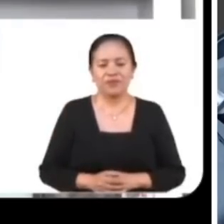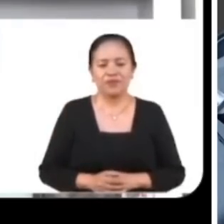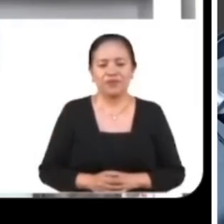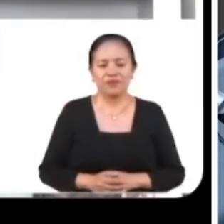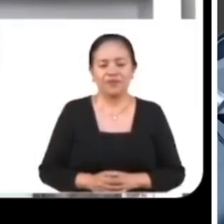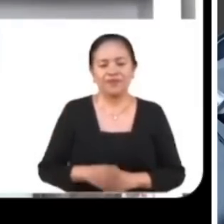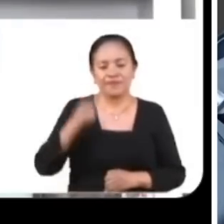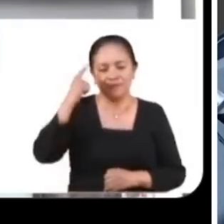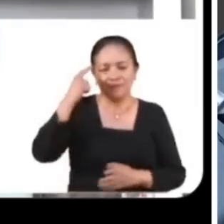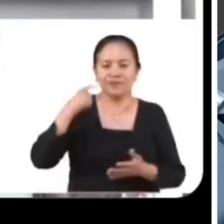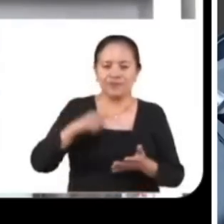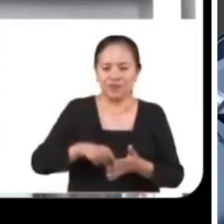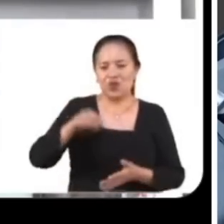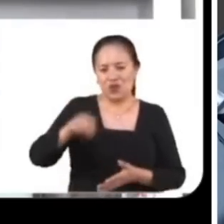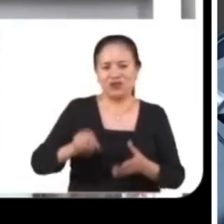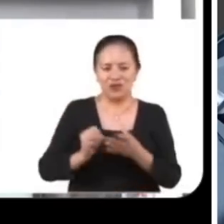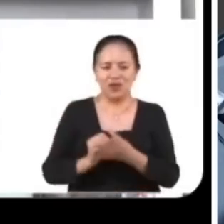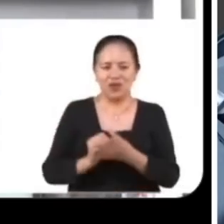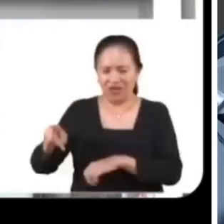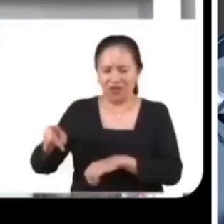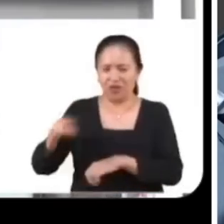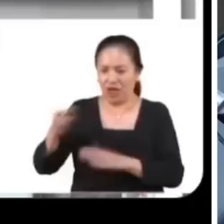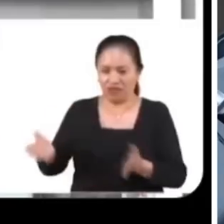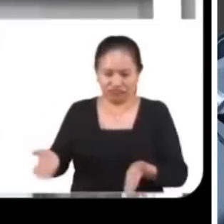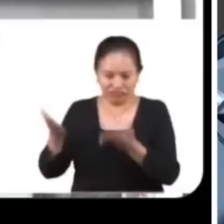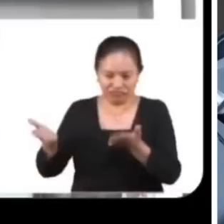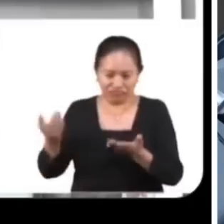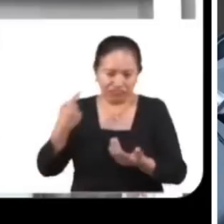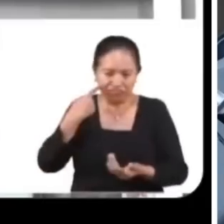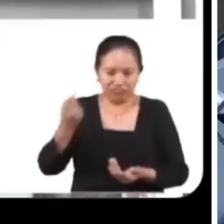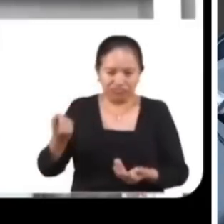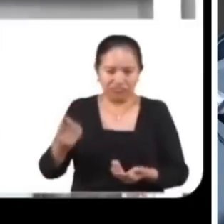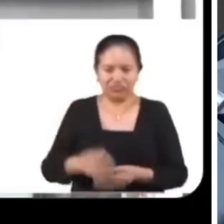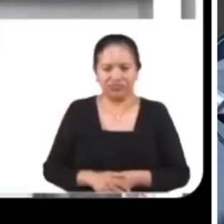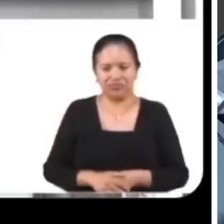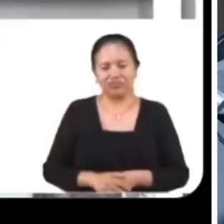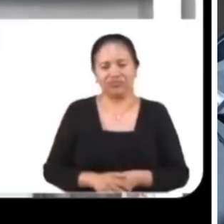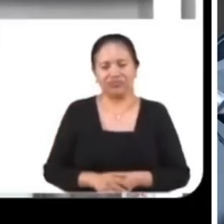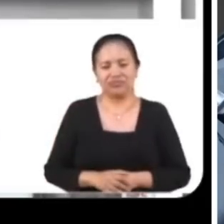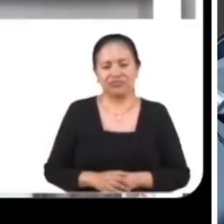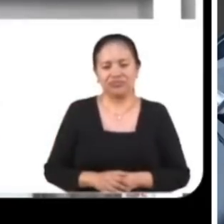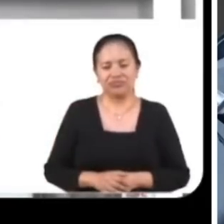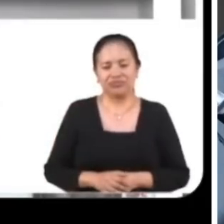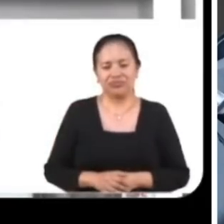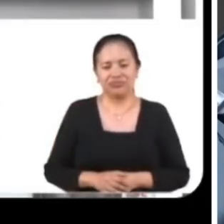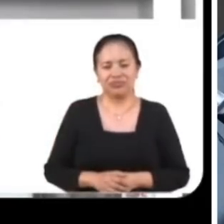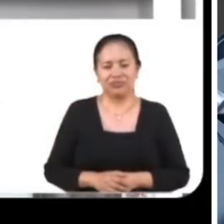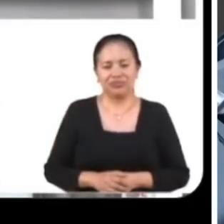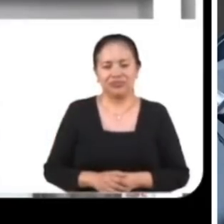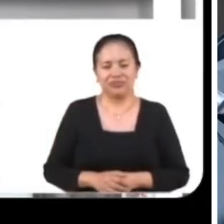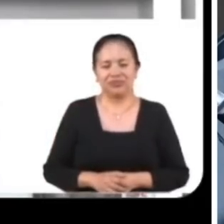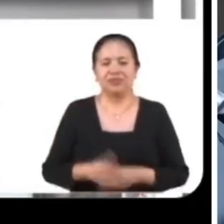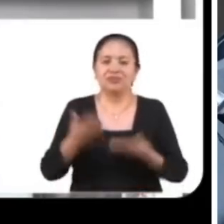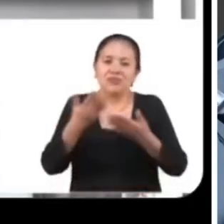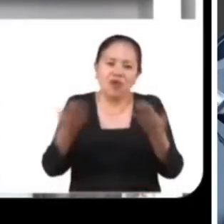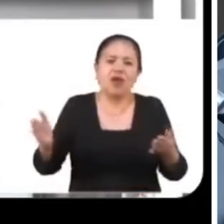deben de estar avergonzados porque decían que Lorenzo Córdoba era neutral